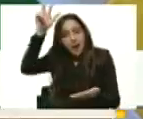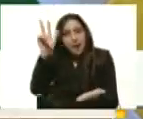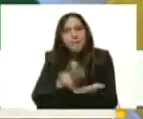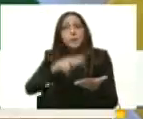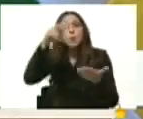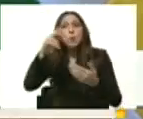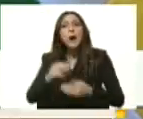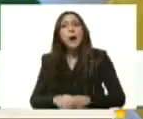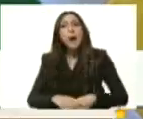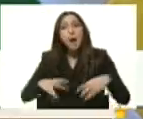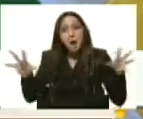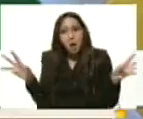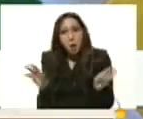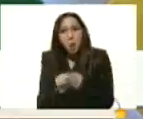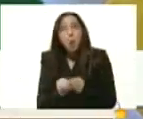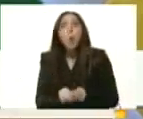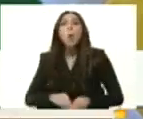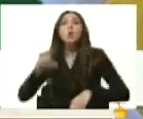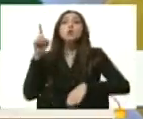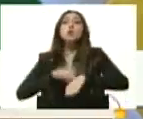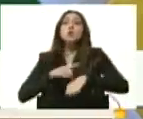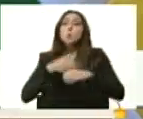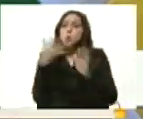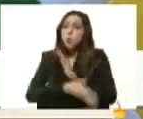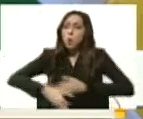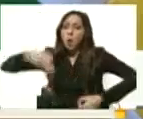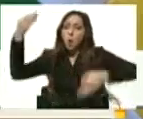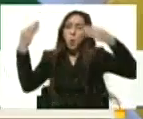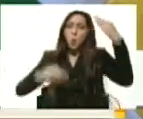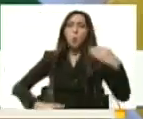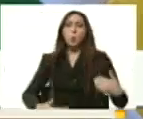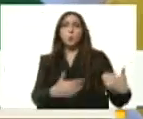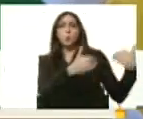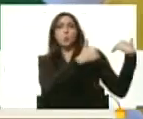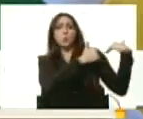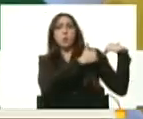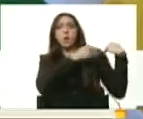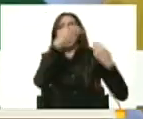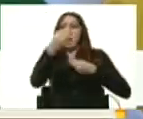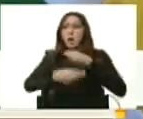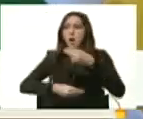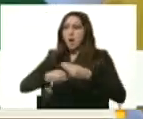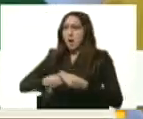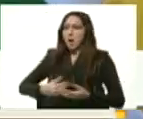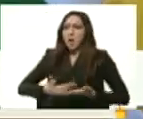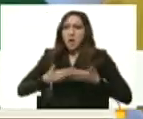menor plazo posible el juicio de responsabilidades para establecer la autoría.